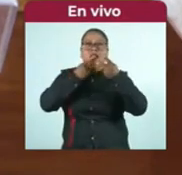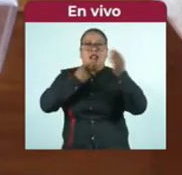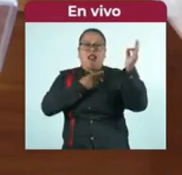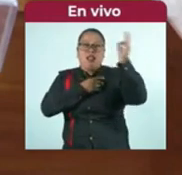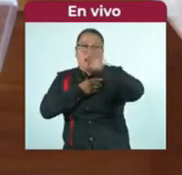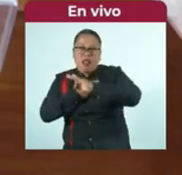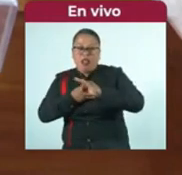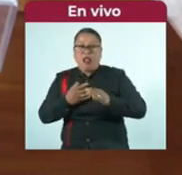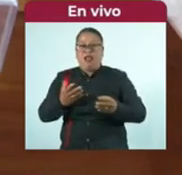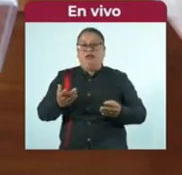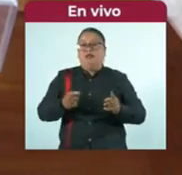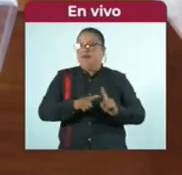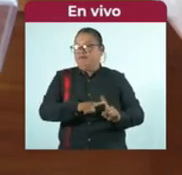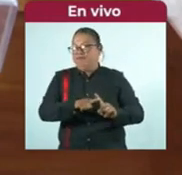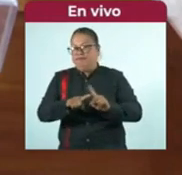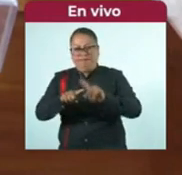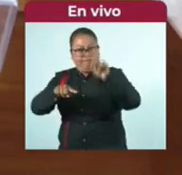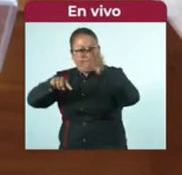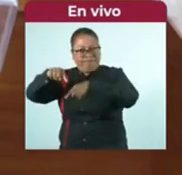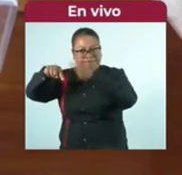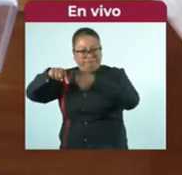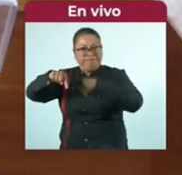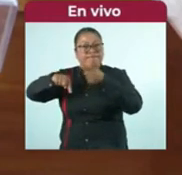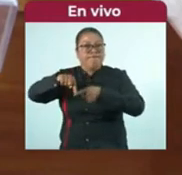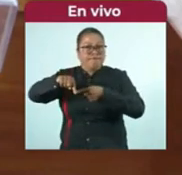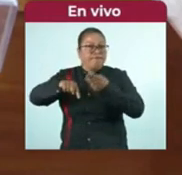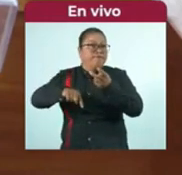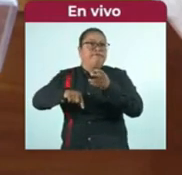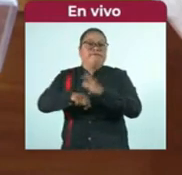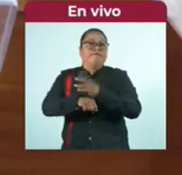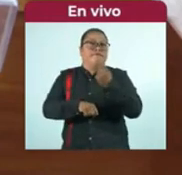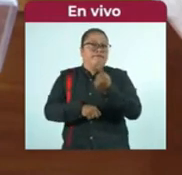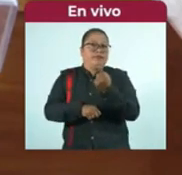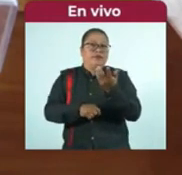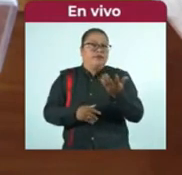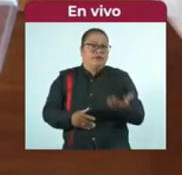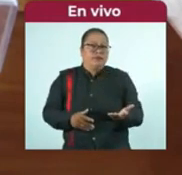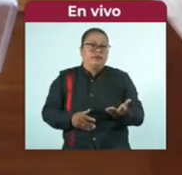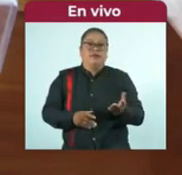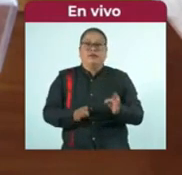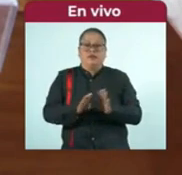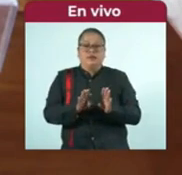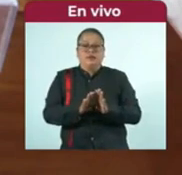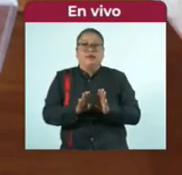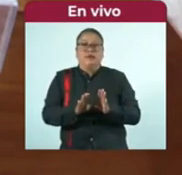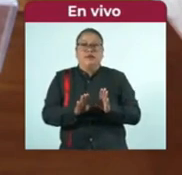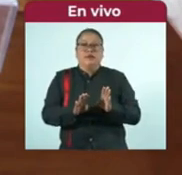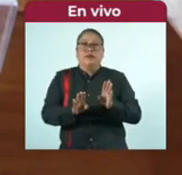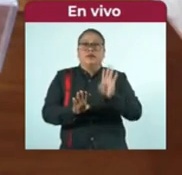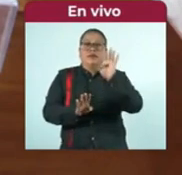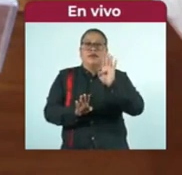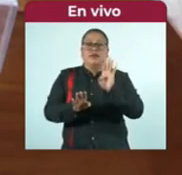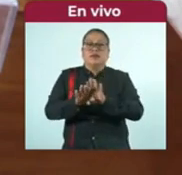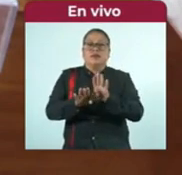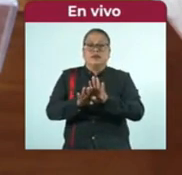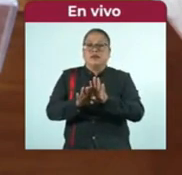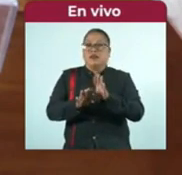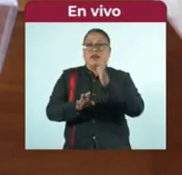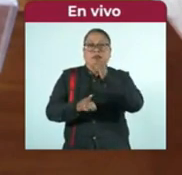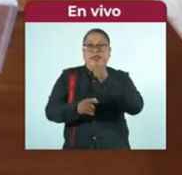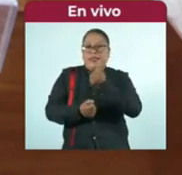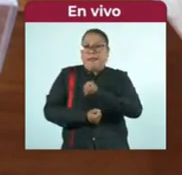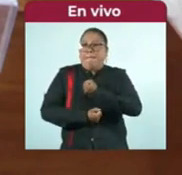difamación, y se eliminaron justamente porque era un estilo o una forma de amordazar la libertad de